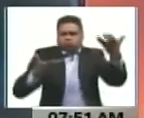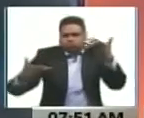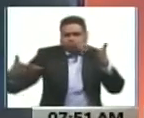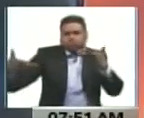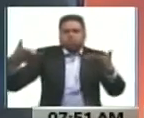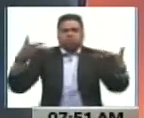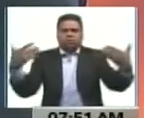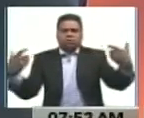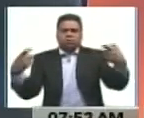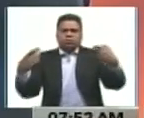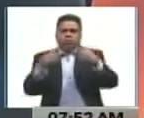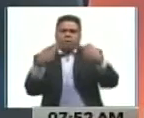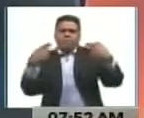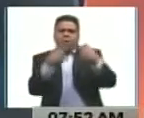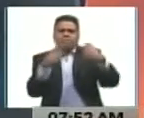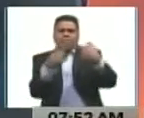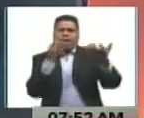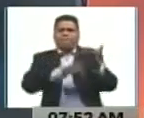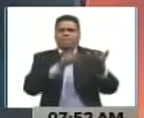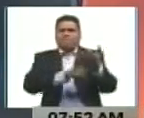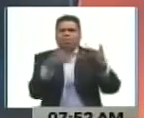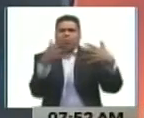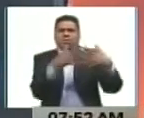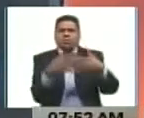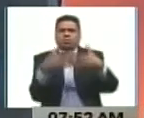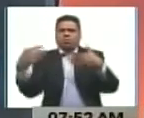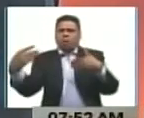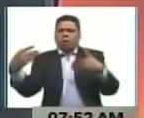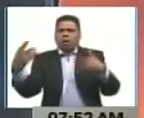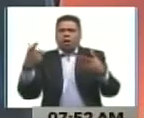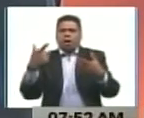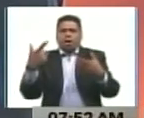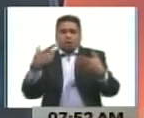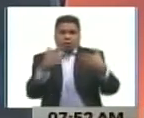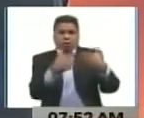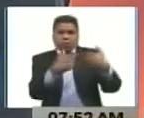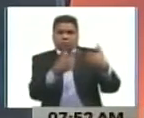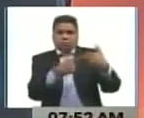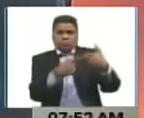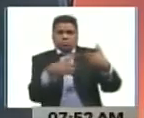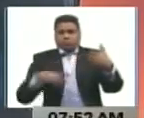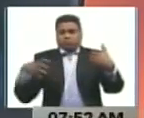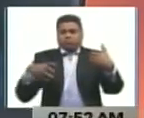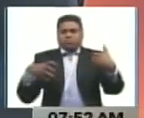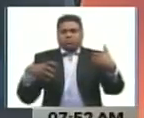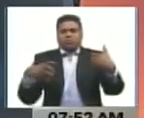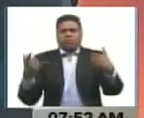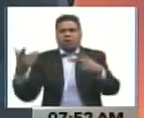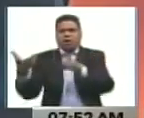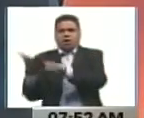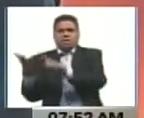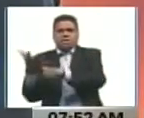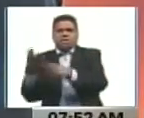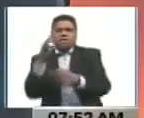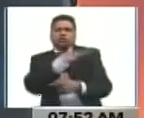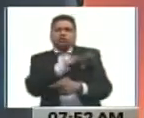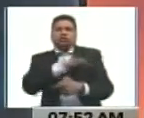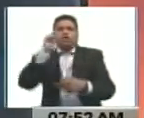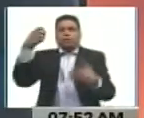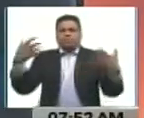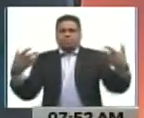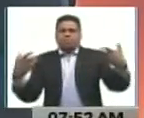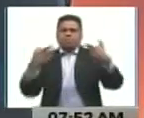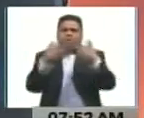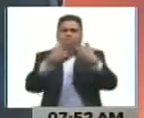de la Revolución Bolivariana, es decir, han tenido que aceptar las reglas de la Constitución de la República Bolivariana de Venezuela, la Constitución que quemaron en un momento,